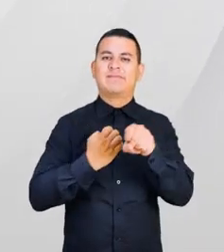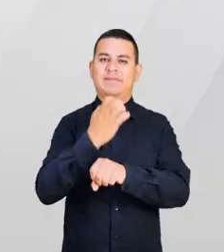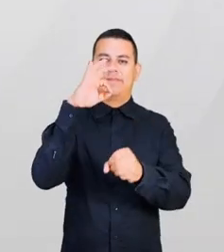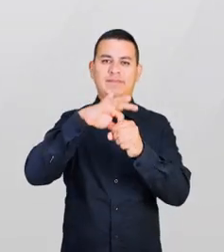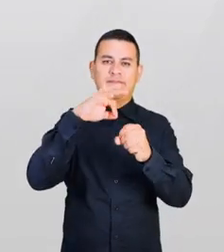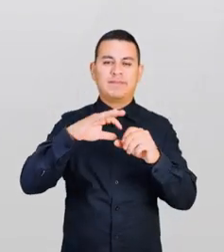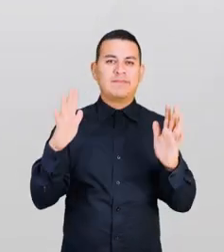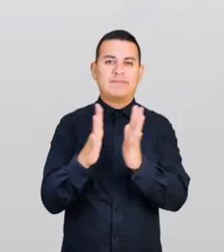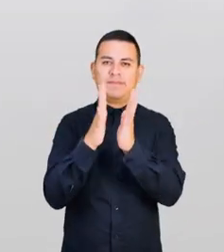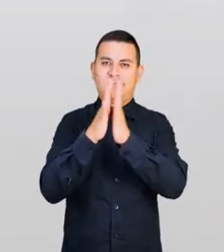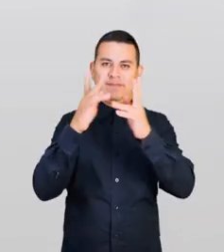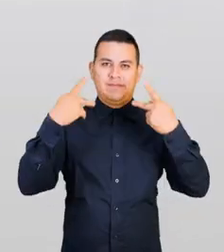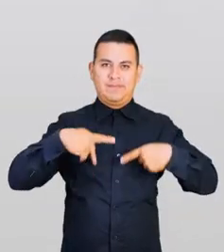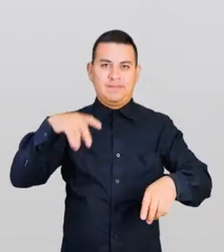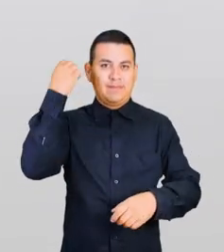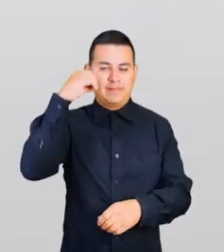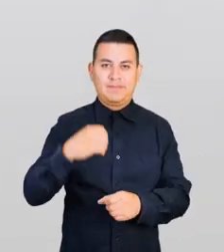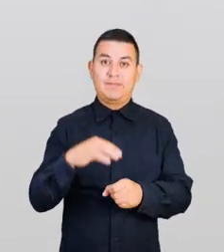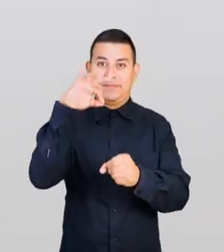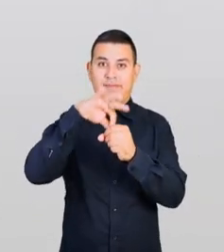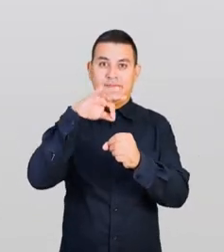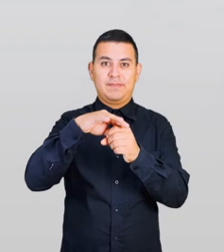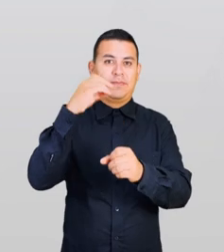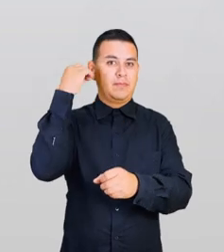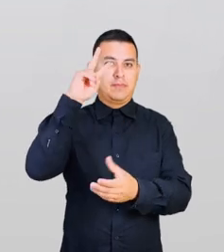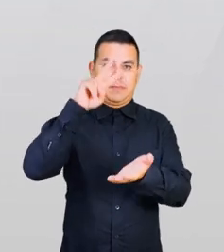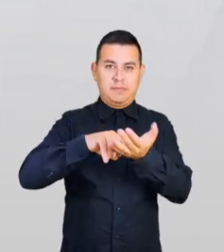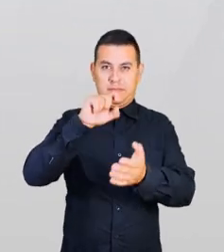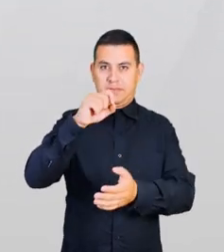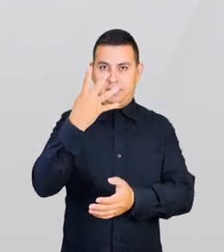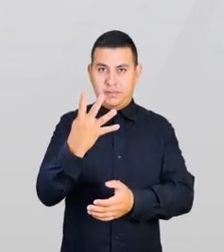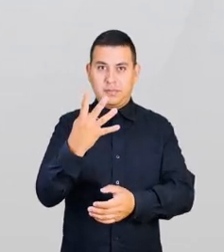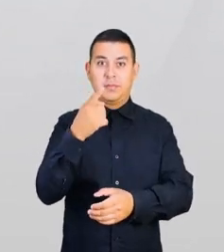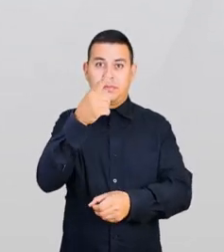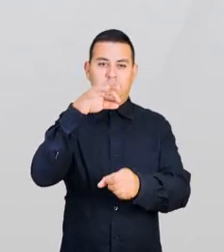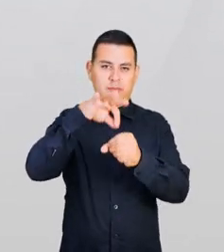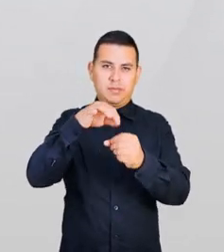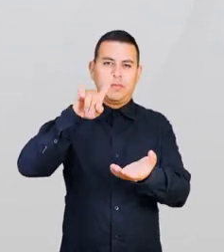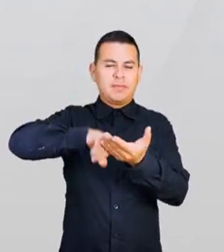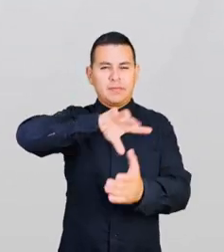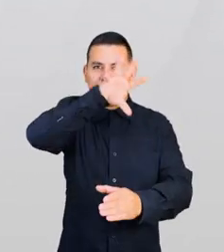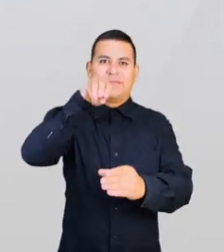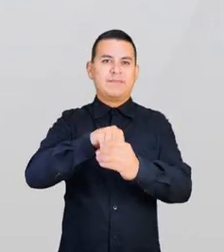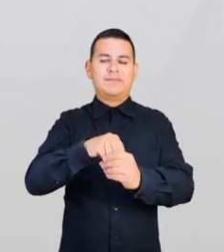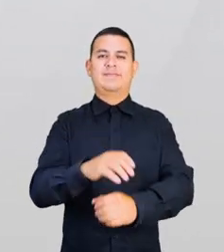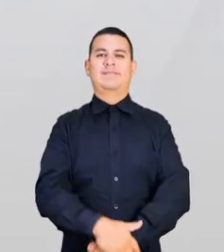Estatal Electoral y de Participación Ciudadana de Oaxaca. Elecciones Oaxaca 2024. Tu voto lo puede todo.